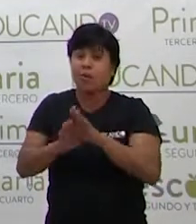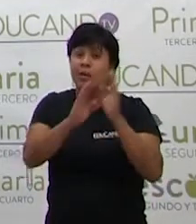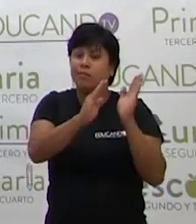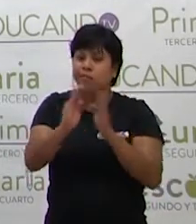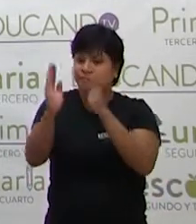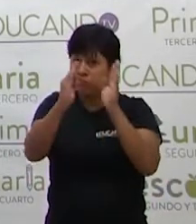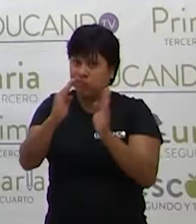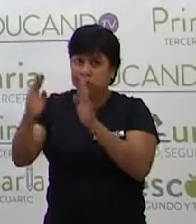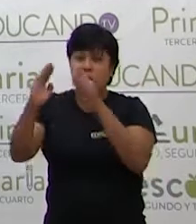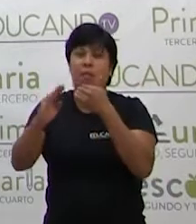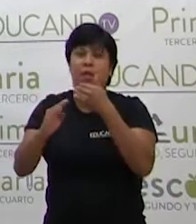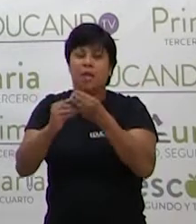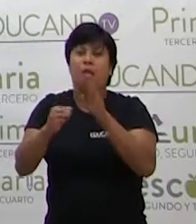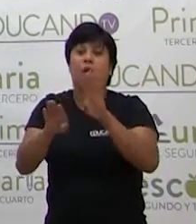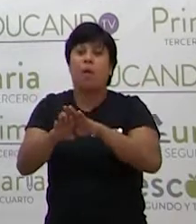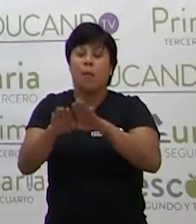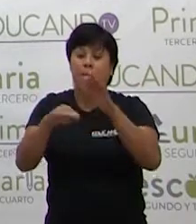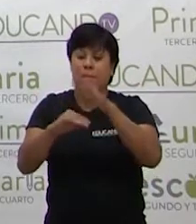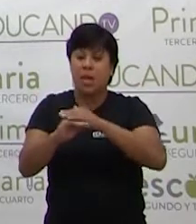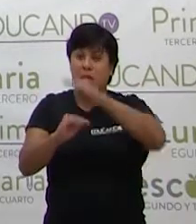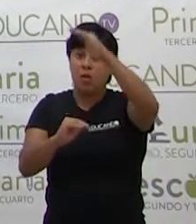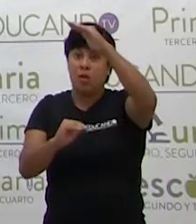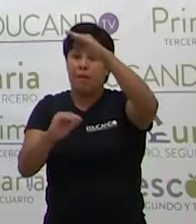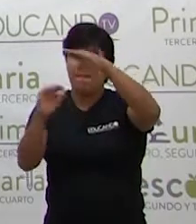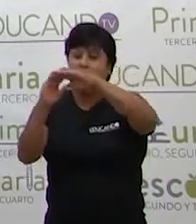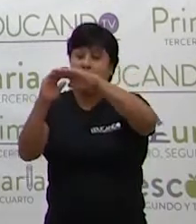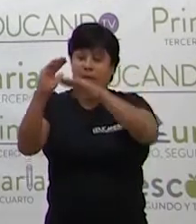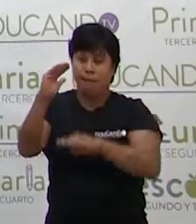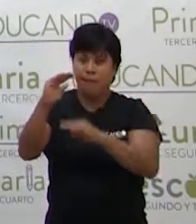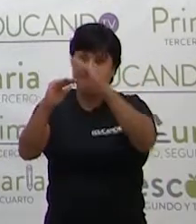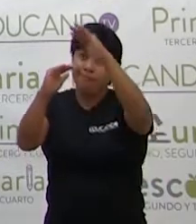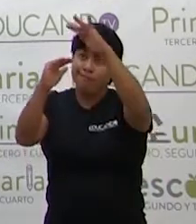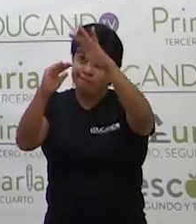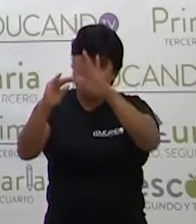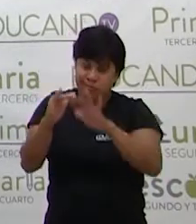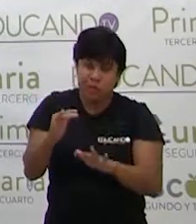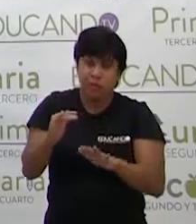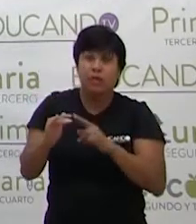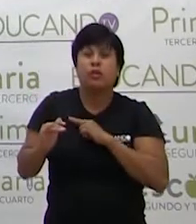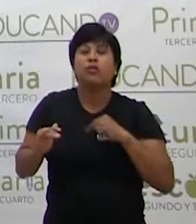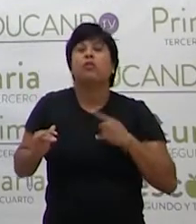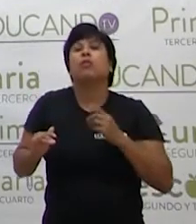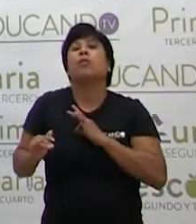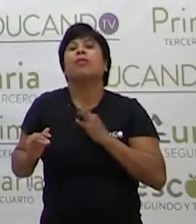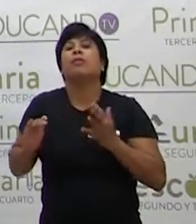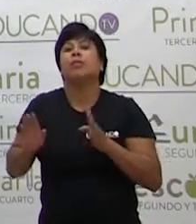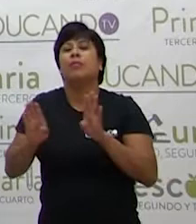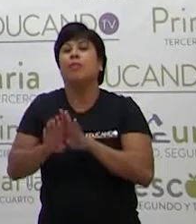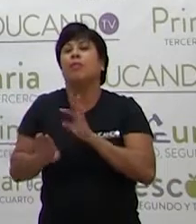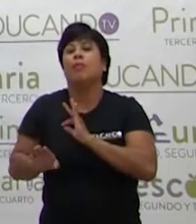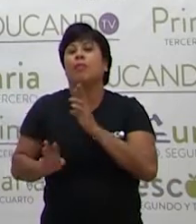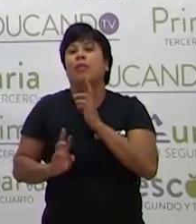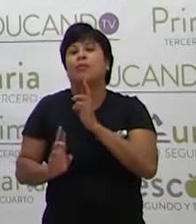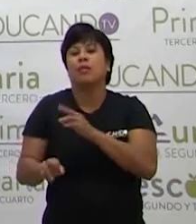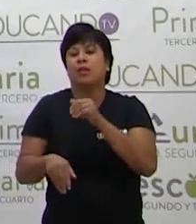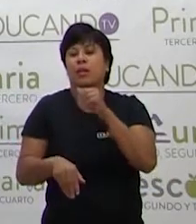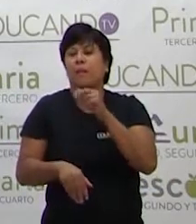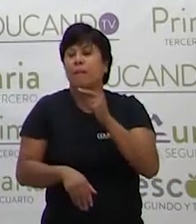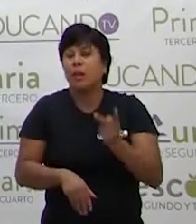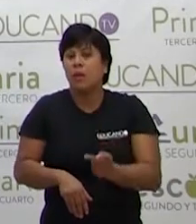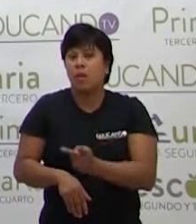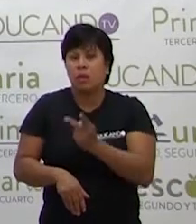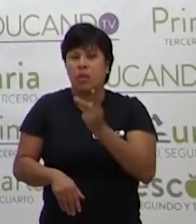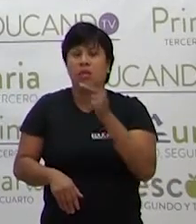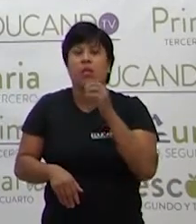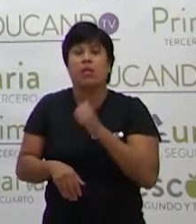mis números del mayor al menor, ¿qué es lo que voy a hacer? pues ya puedo contestar a la pregunta de